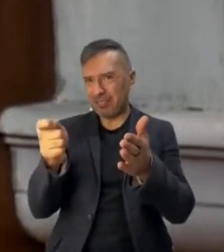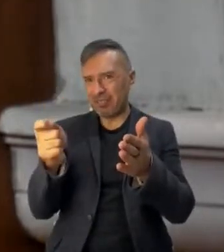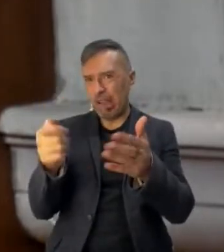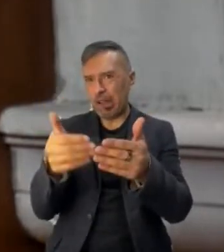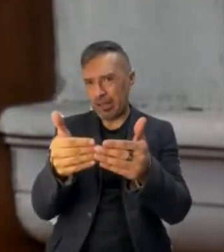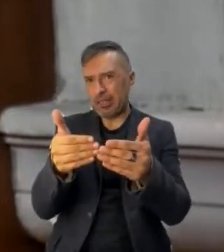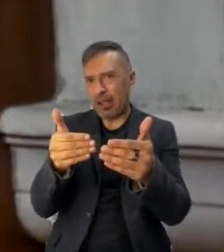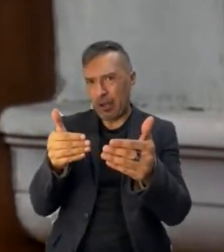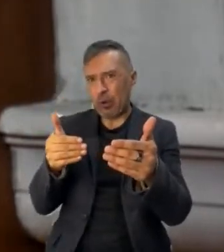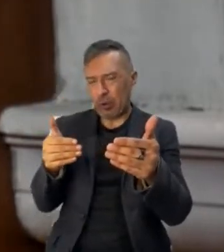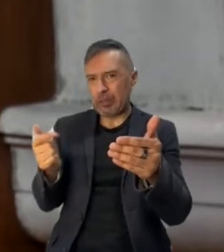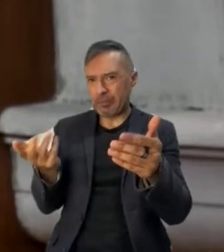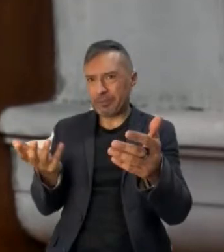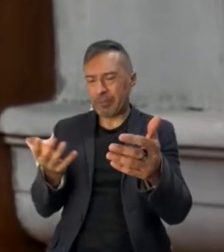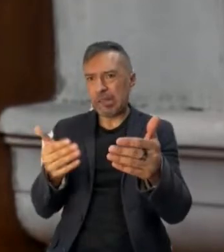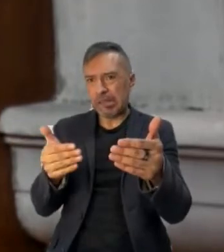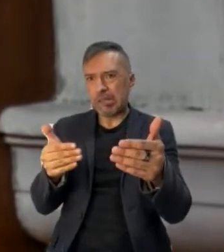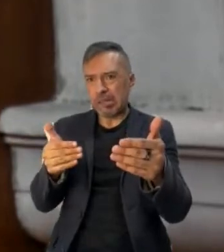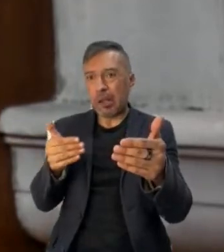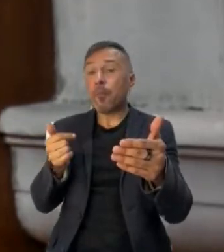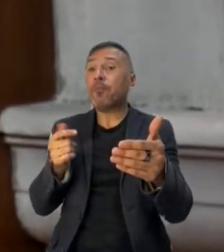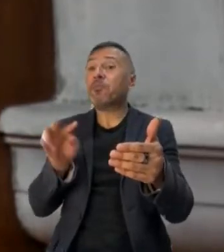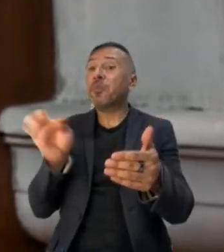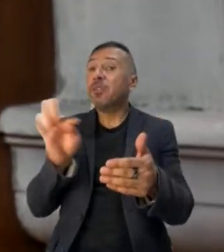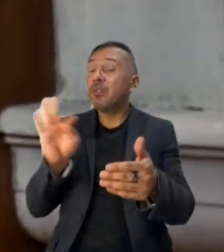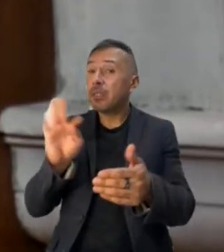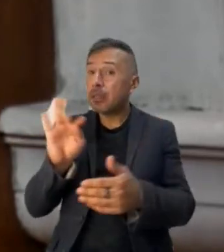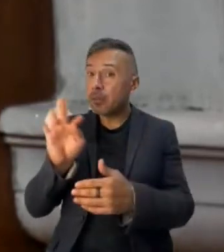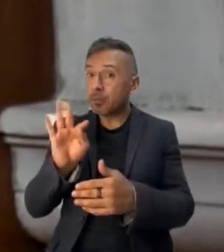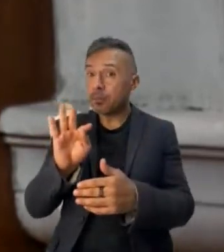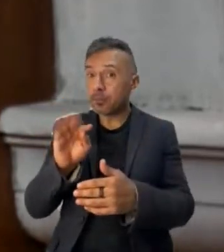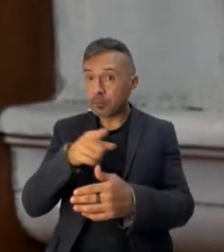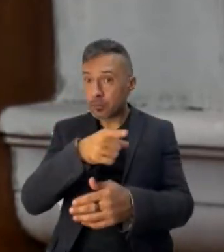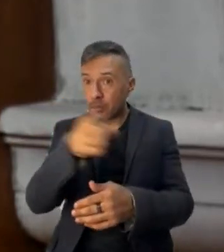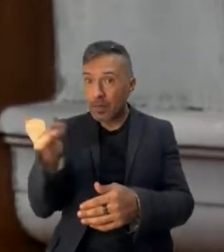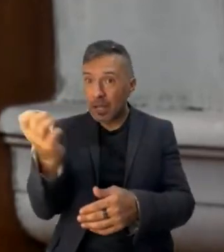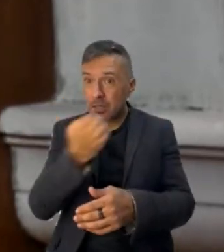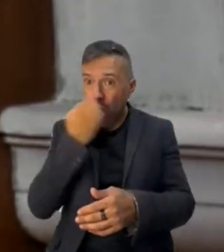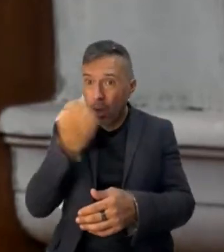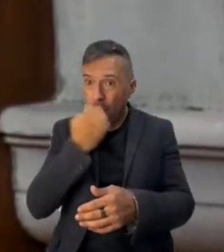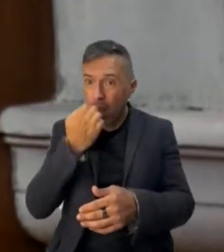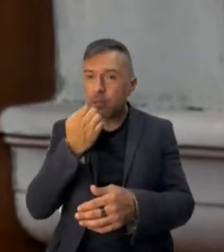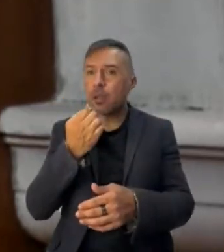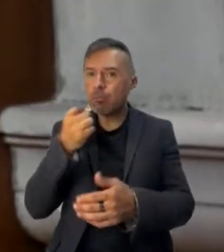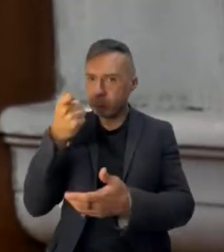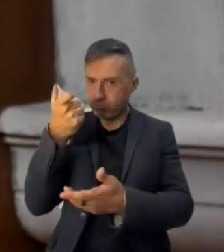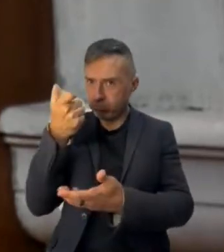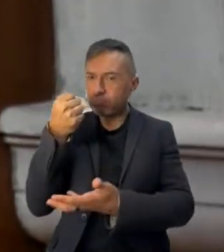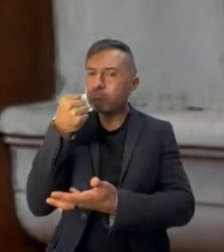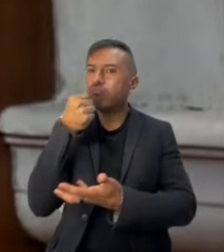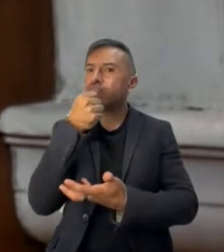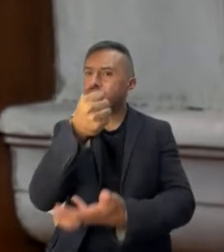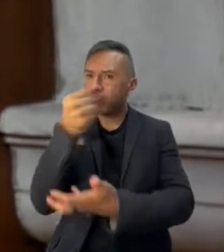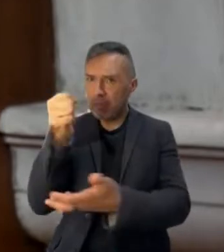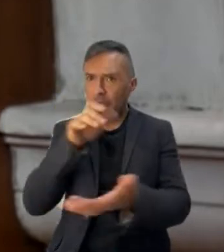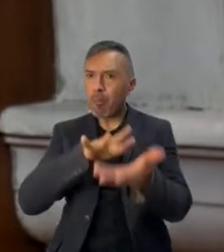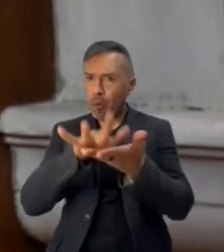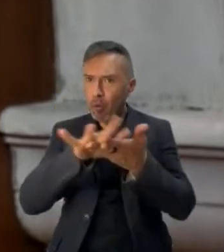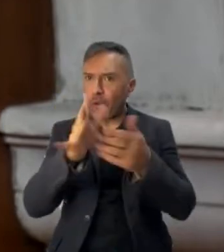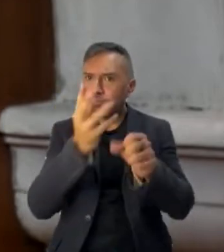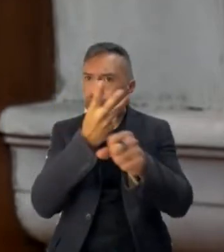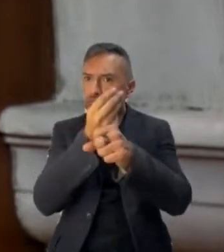comentado o dado el presupuesto para el mantenimiento de las escuelas, este ha resultado